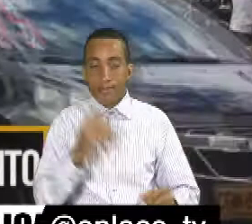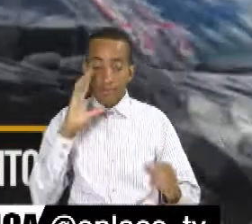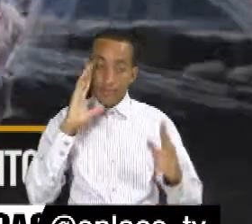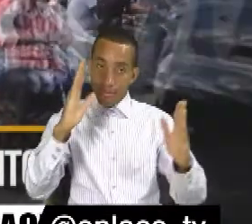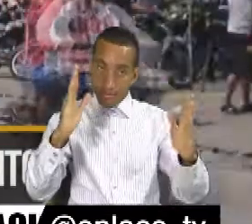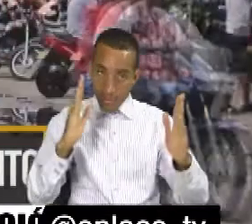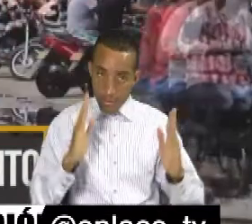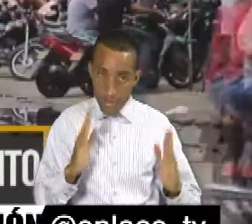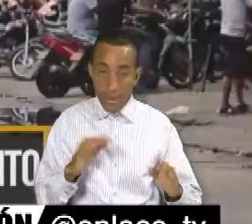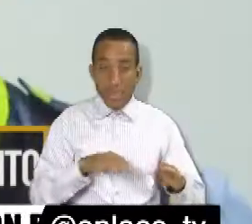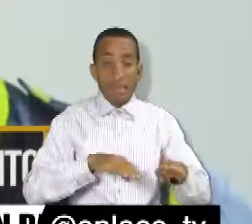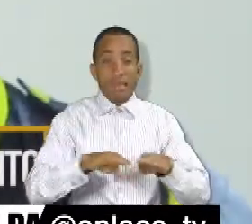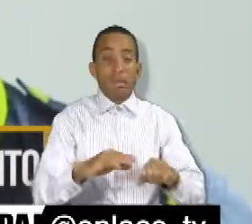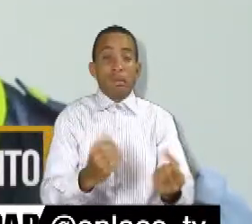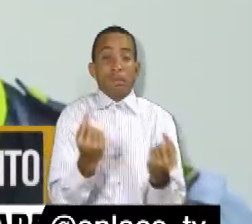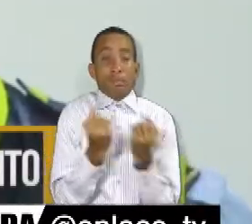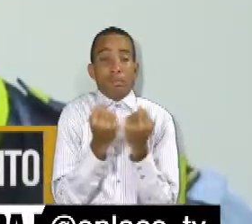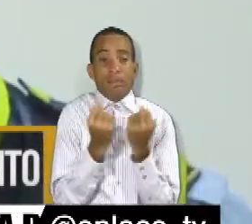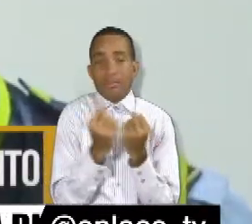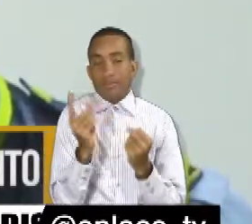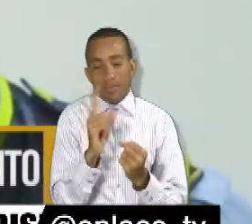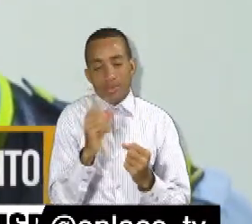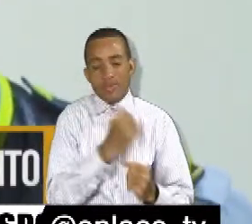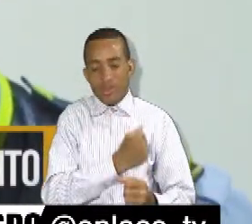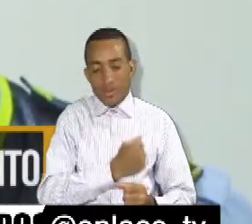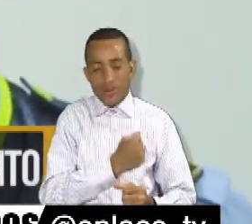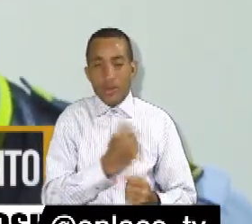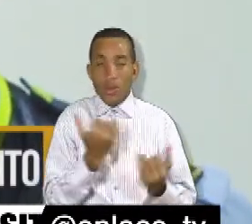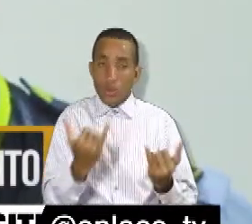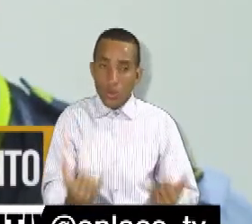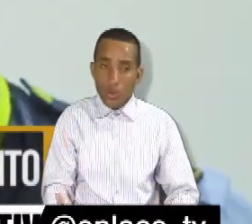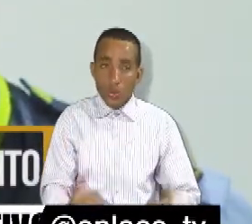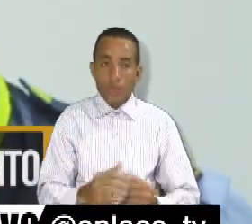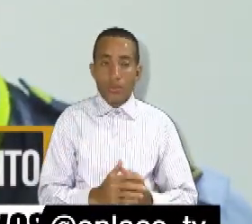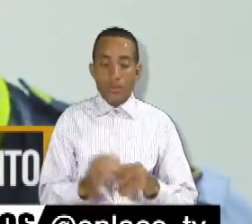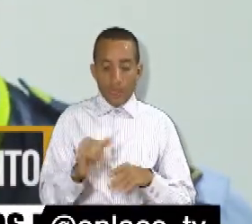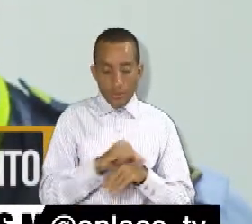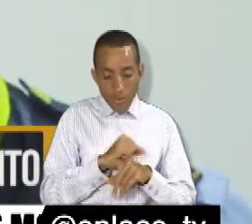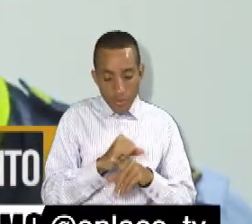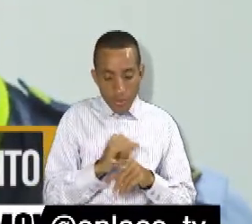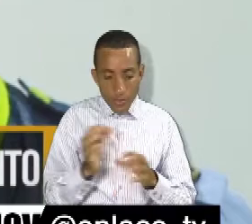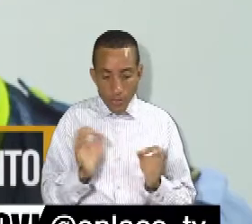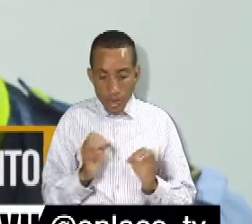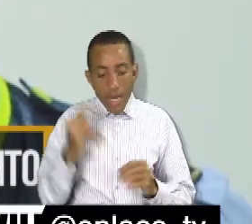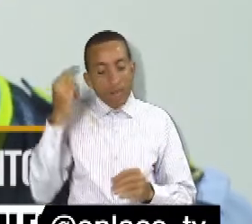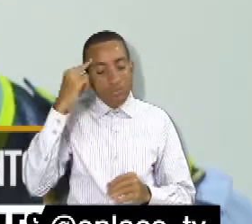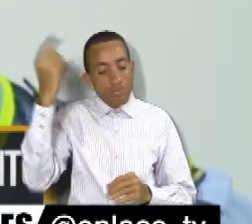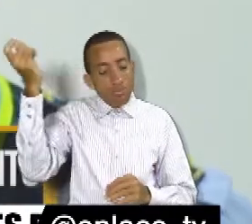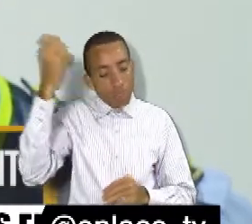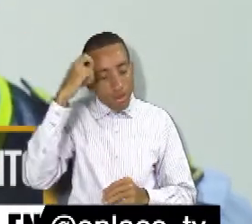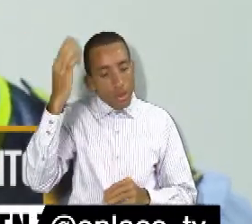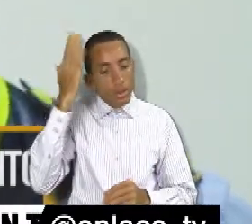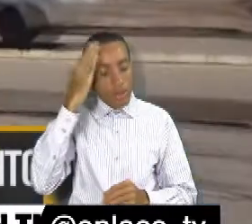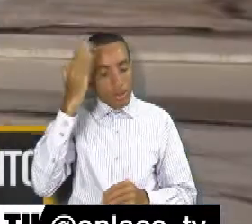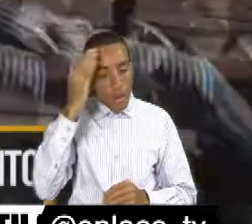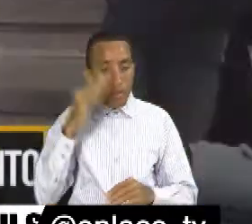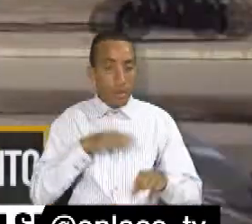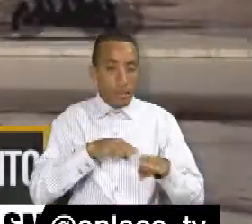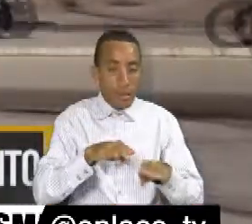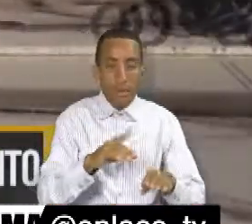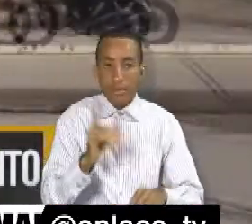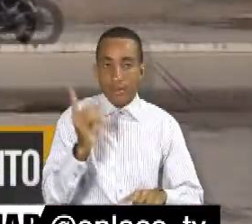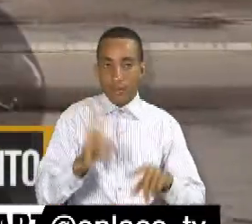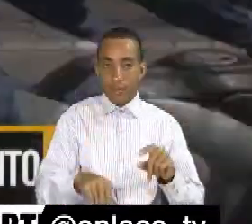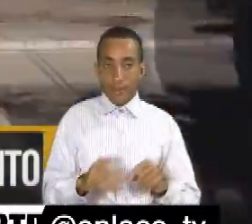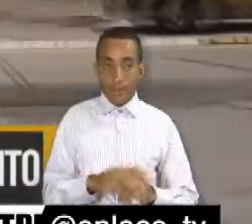traumatismo vehicular en la zona. Es pedirle el favor desde hoy, prepararnos psicológicamente para tomar estas vías alternas. Las obras